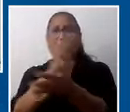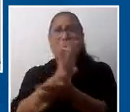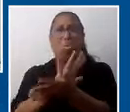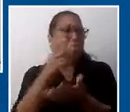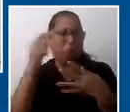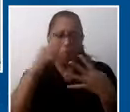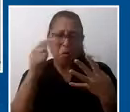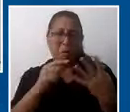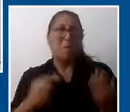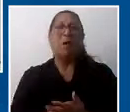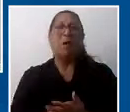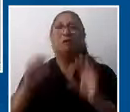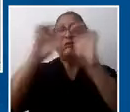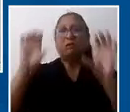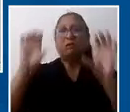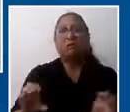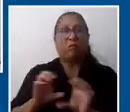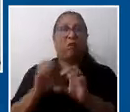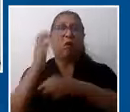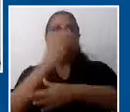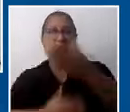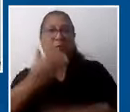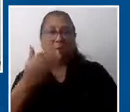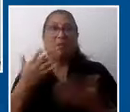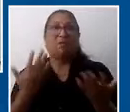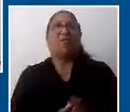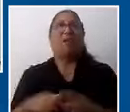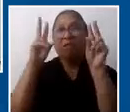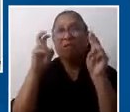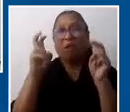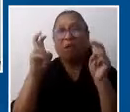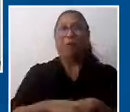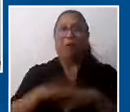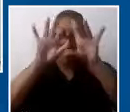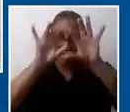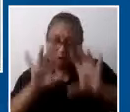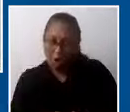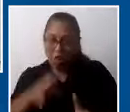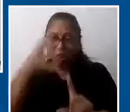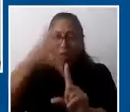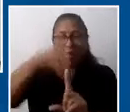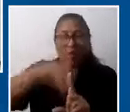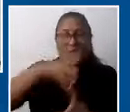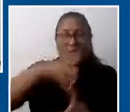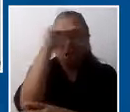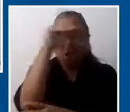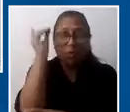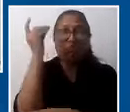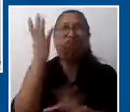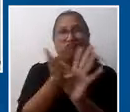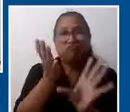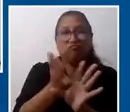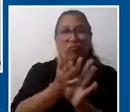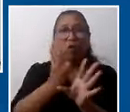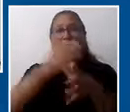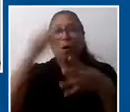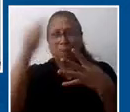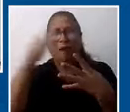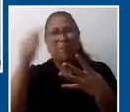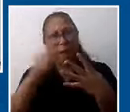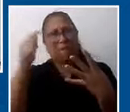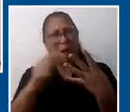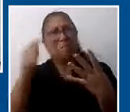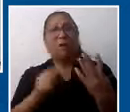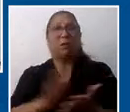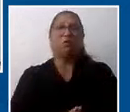de discapacidad, el tema de los informes o perfiles médicos, psicológicos, ¿no?, que impiden, son